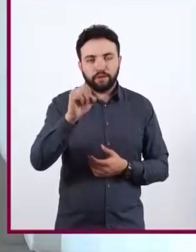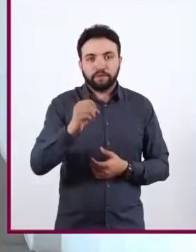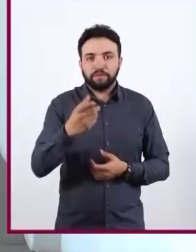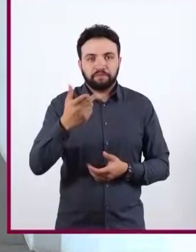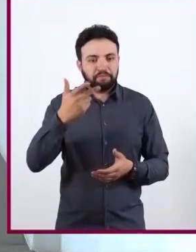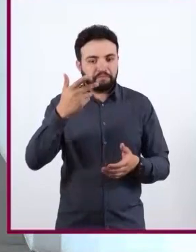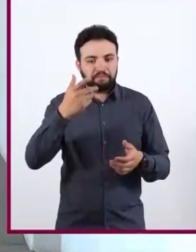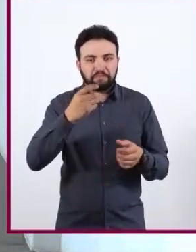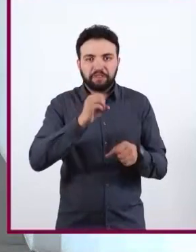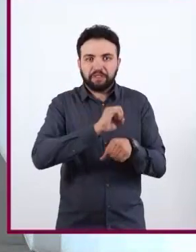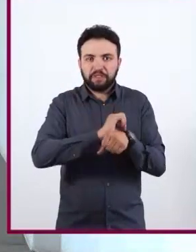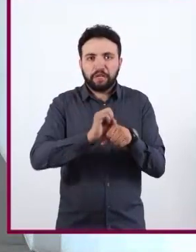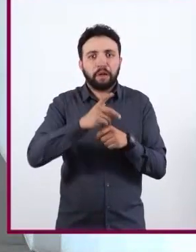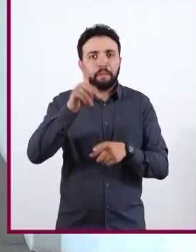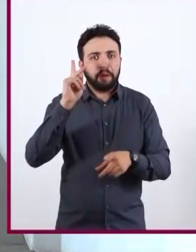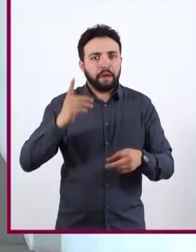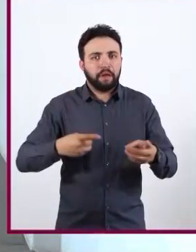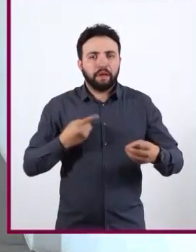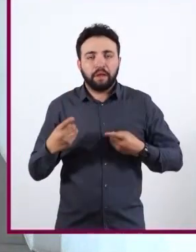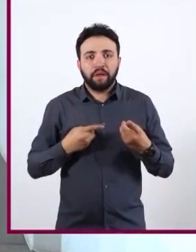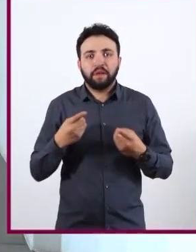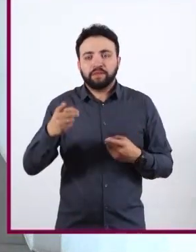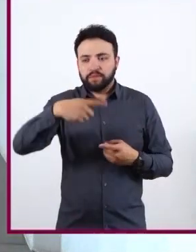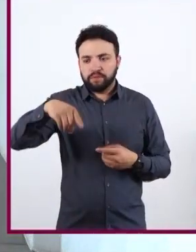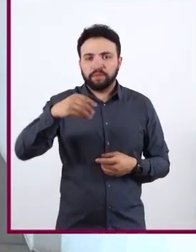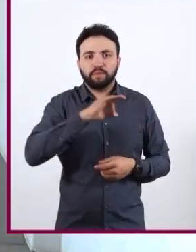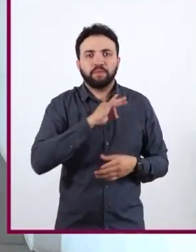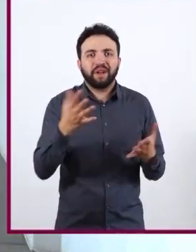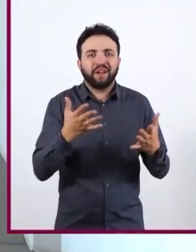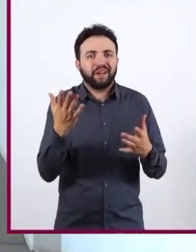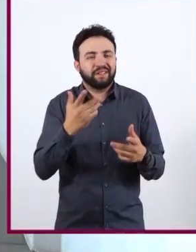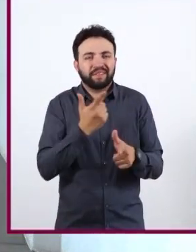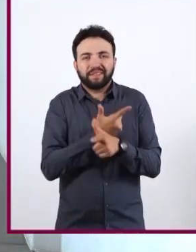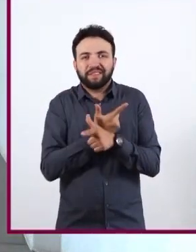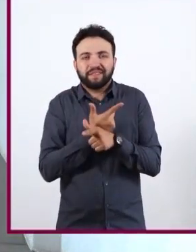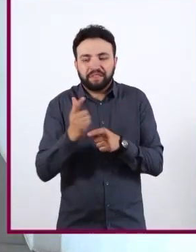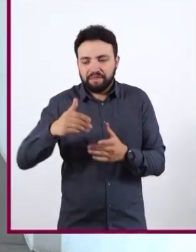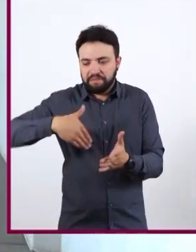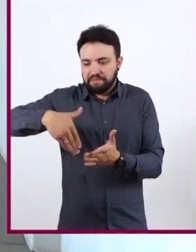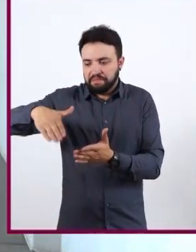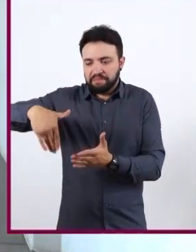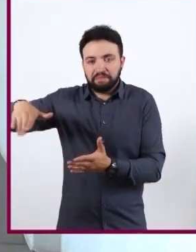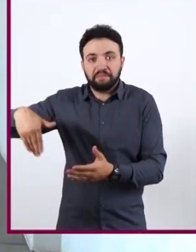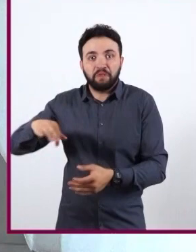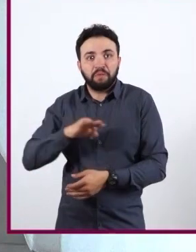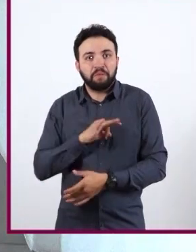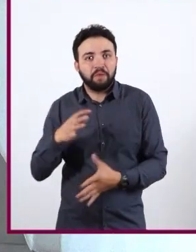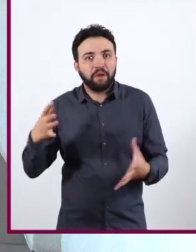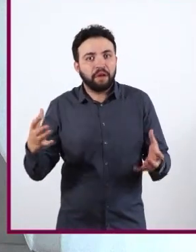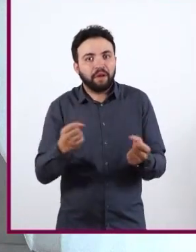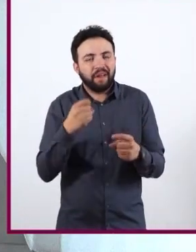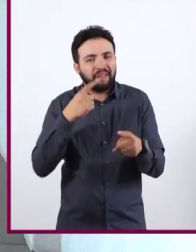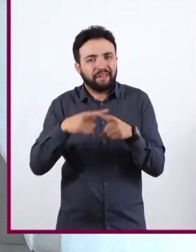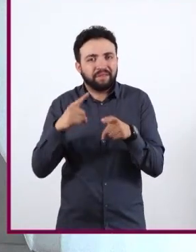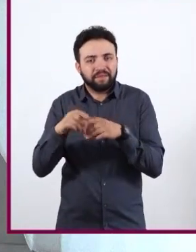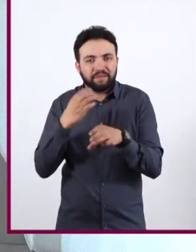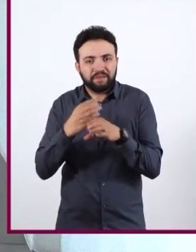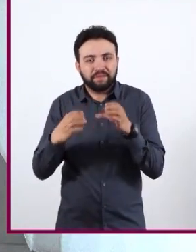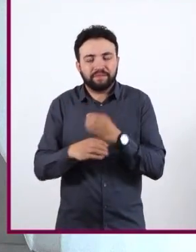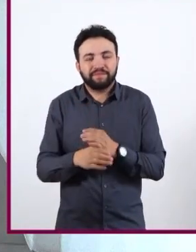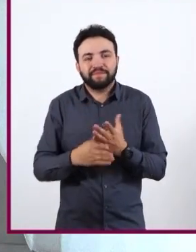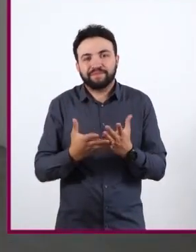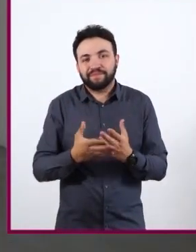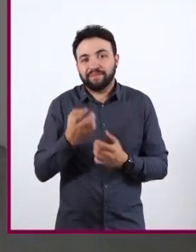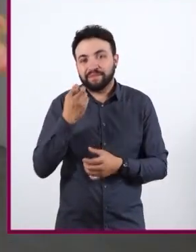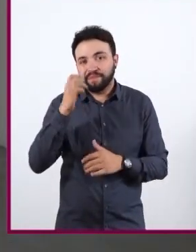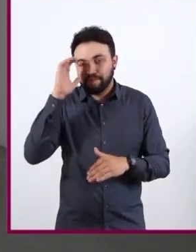Muchas gracias, Luis. Qué técnica tan sencilla pero divertida. Lo mejor es que la puedes hacer sobre cualquier superficie y puedes obtener muchísimas